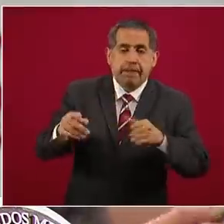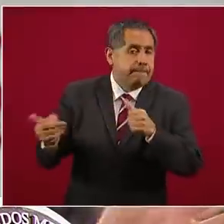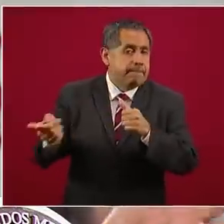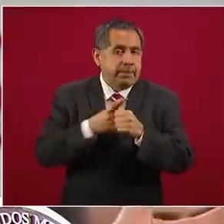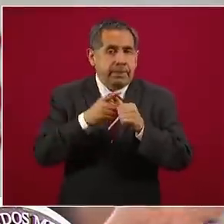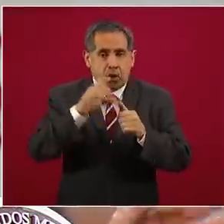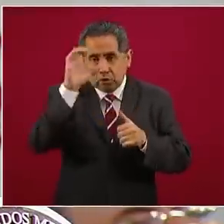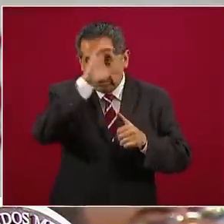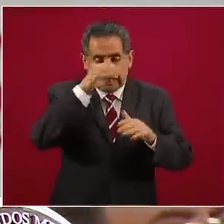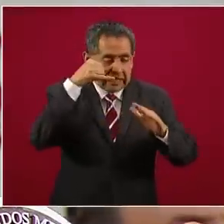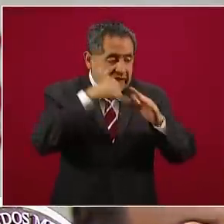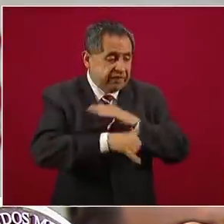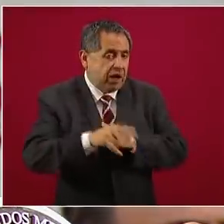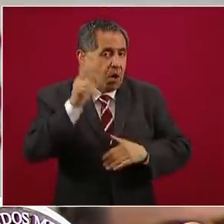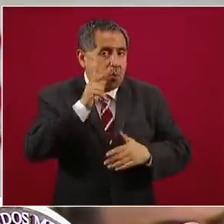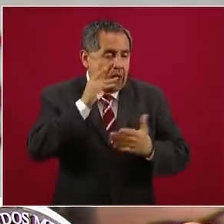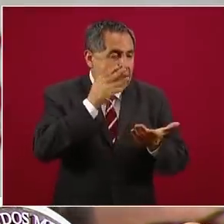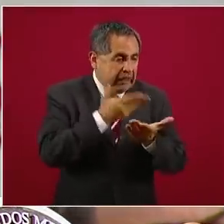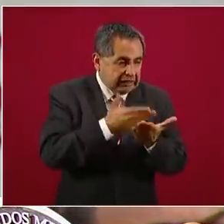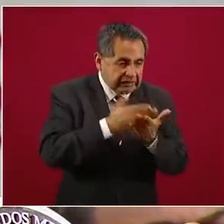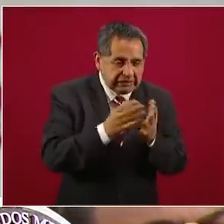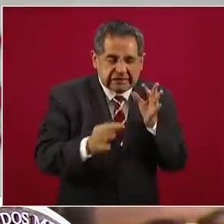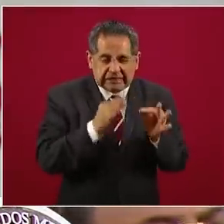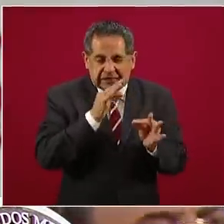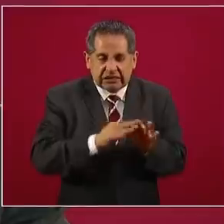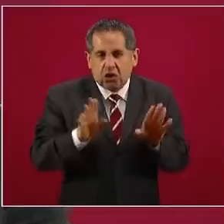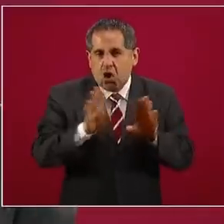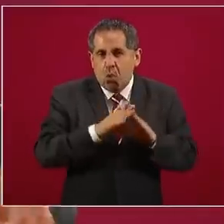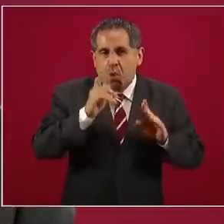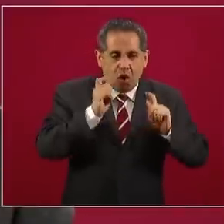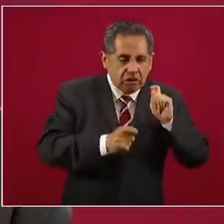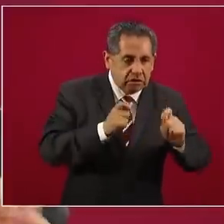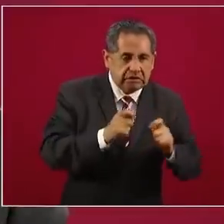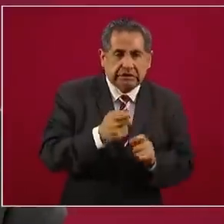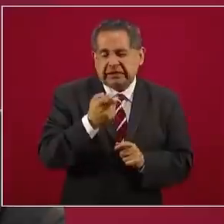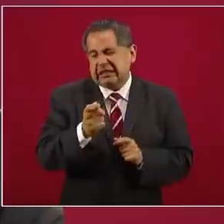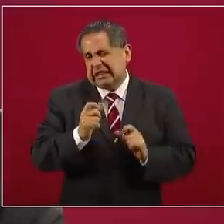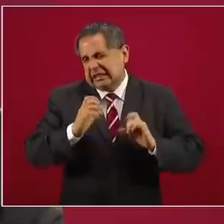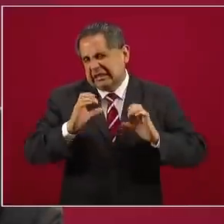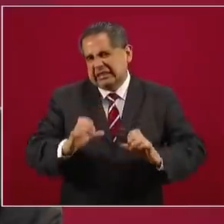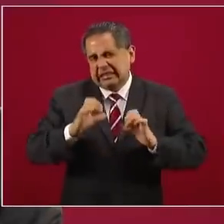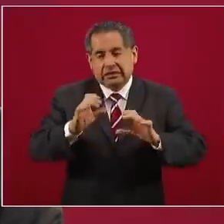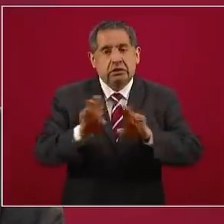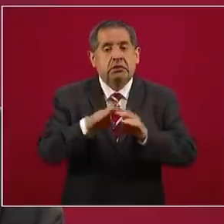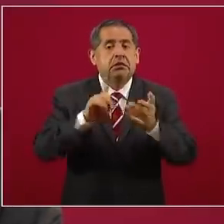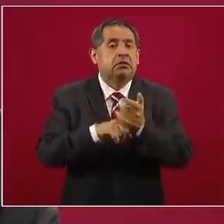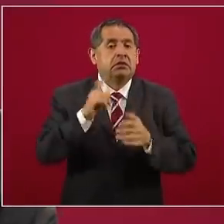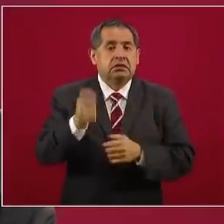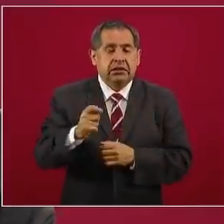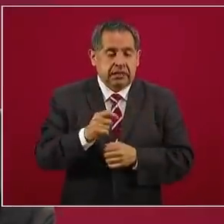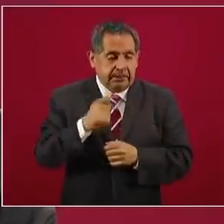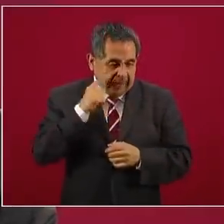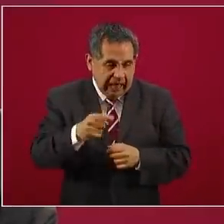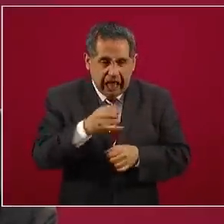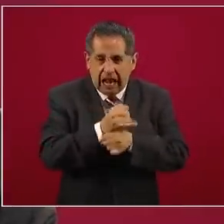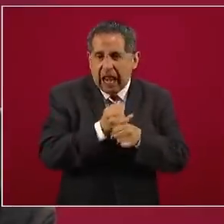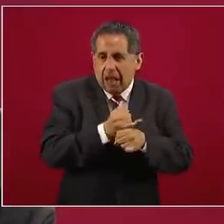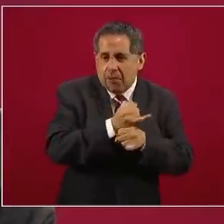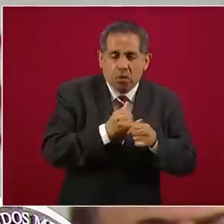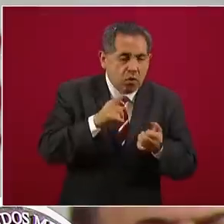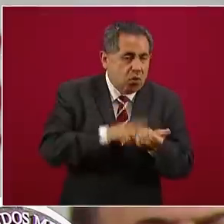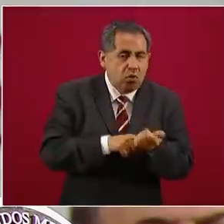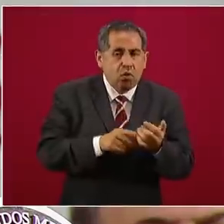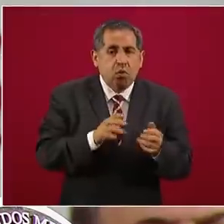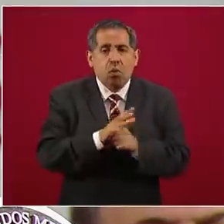científica, conocimiento especializado y, además, un cuidadoso ejercicio de identificación de